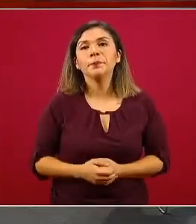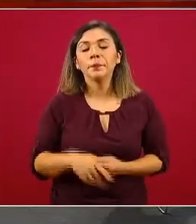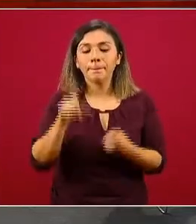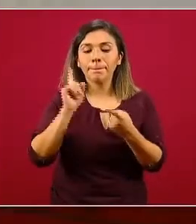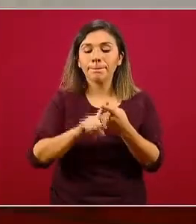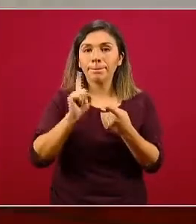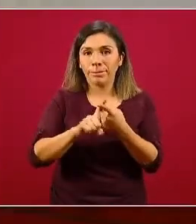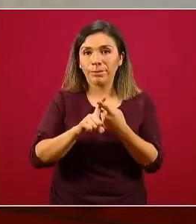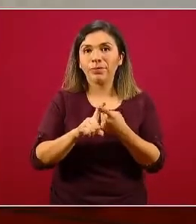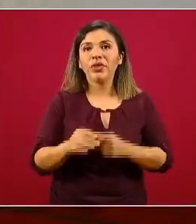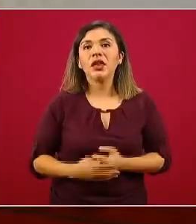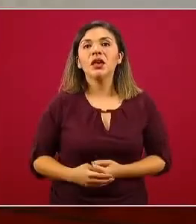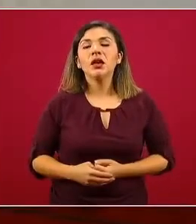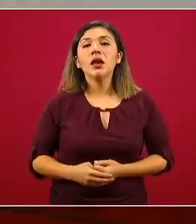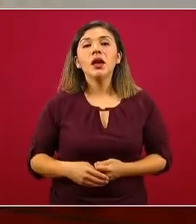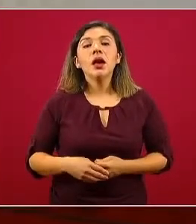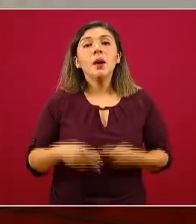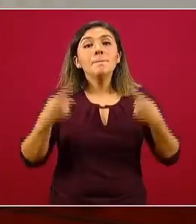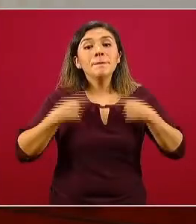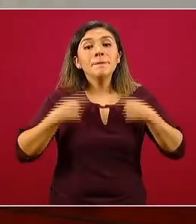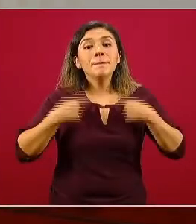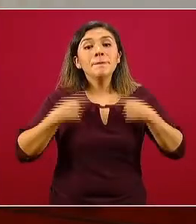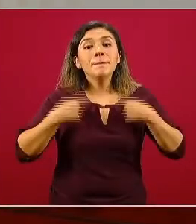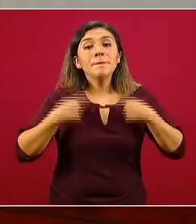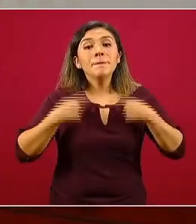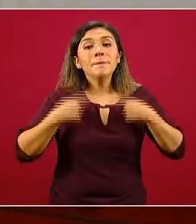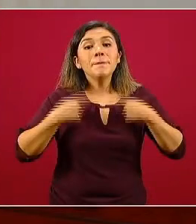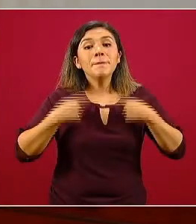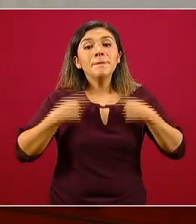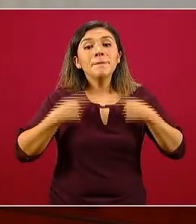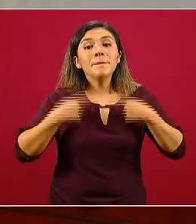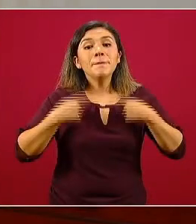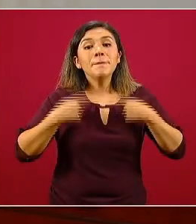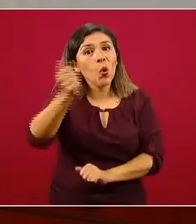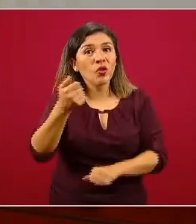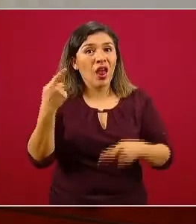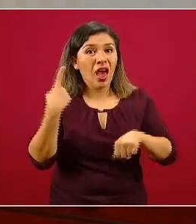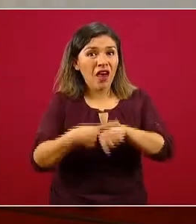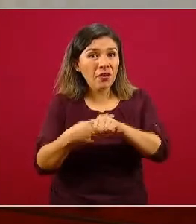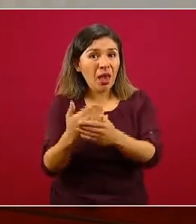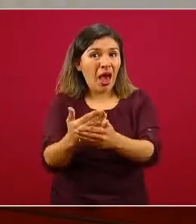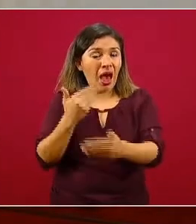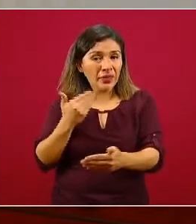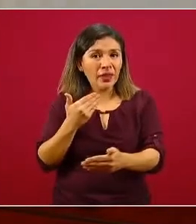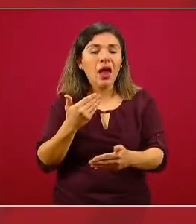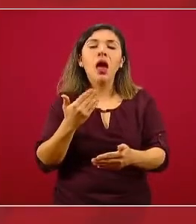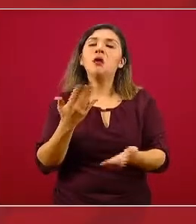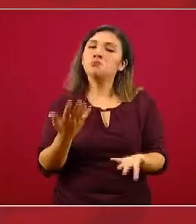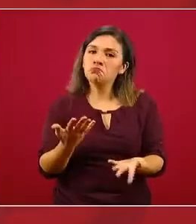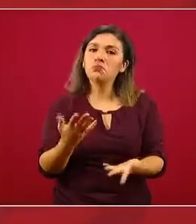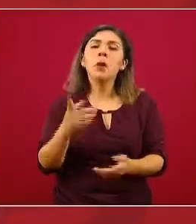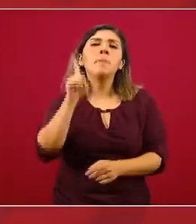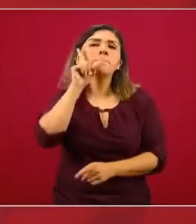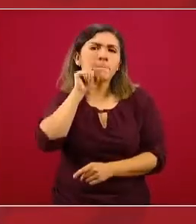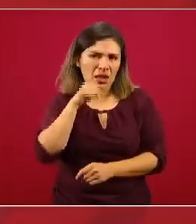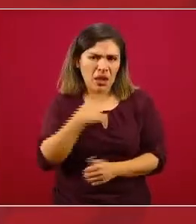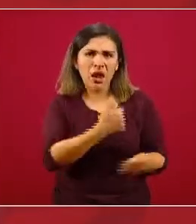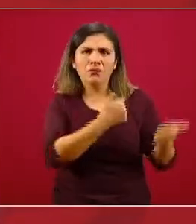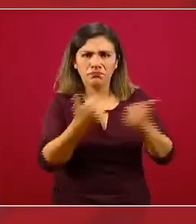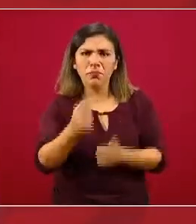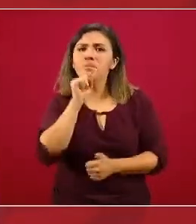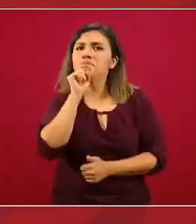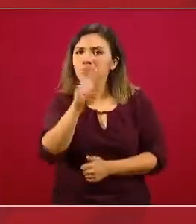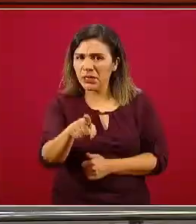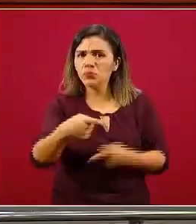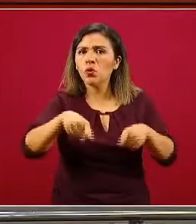las comorbilidades, semanalmente, lo que pasa es que esta semana no lo presentamos, pero podemos traerlo mañana, ponemos justamente